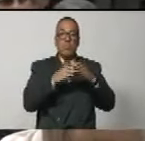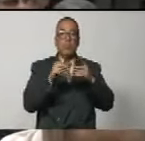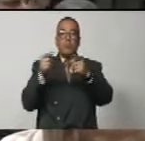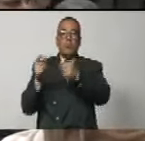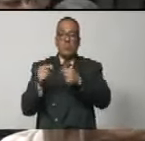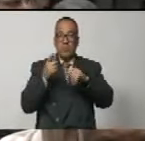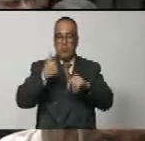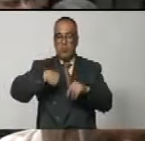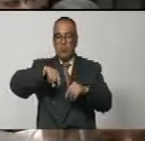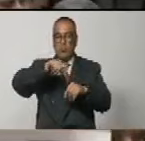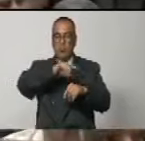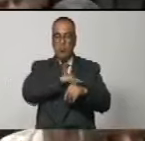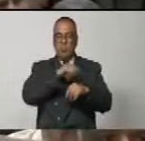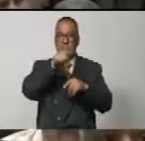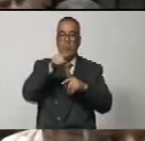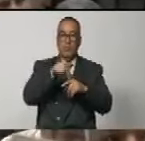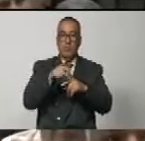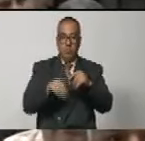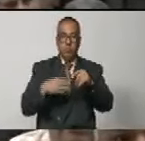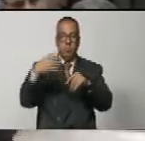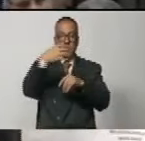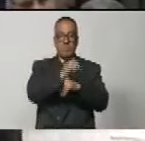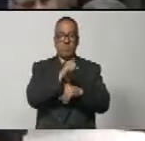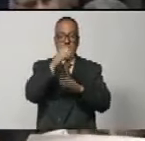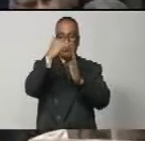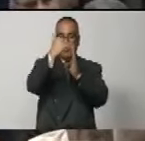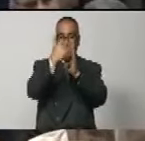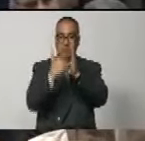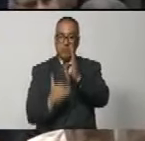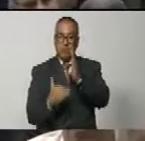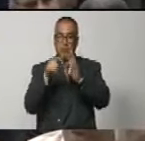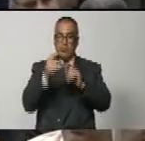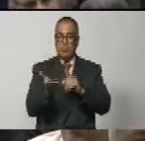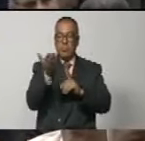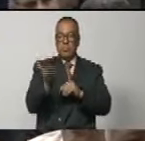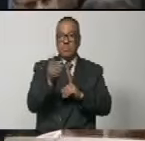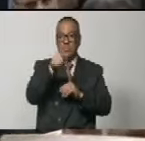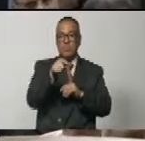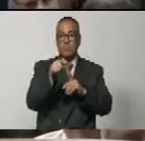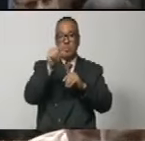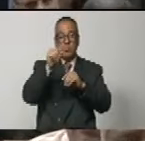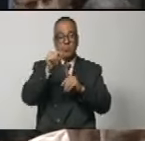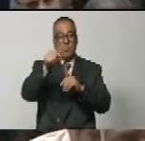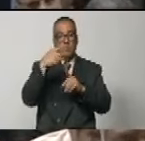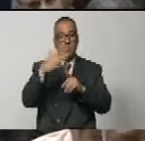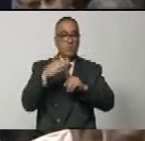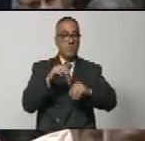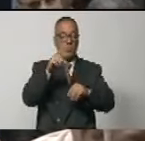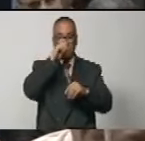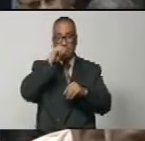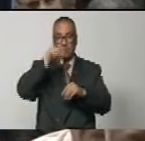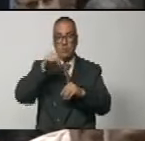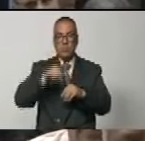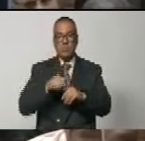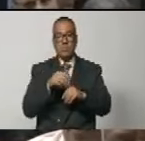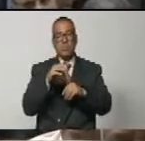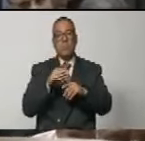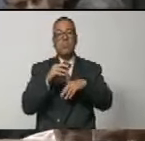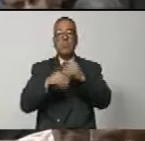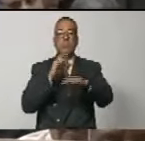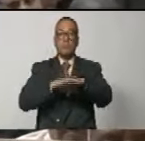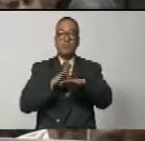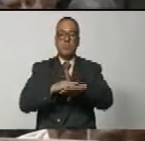económico, nosotros vamos a lograr bajar de manera importante la inflación durante el presente año, con la